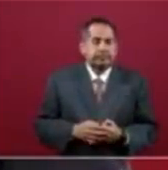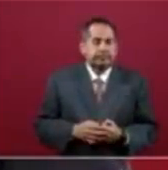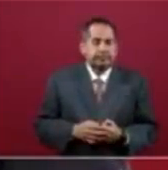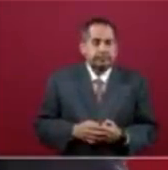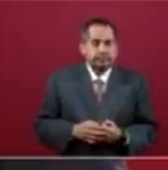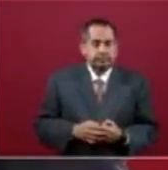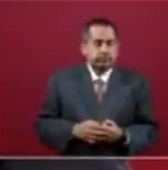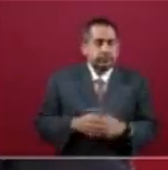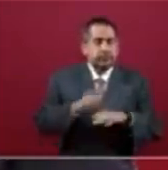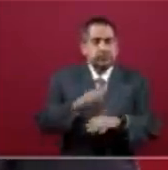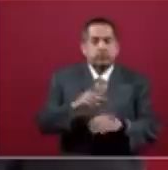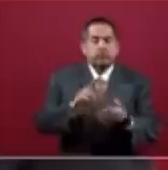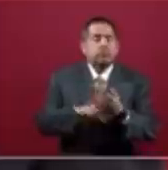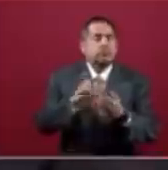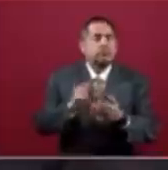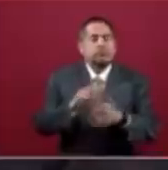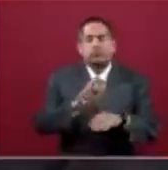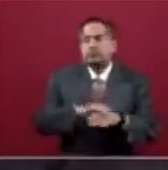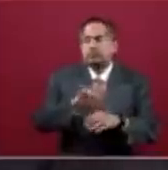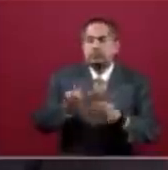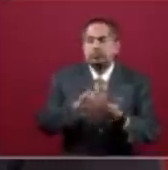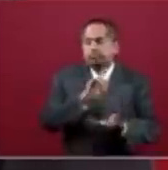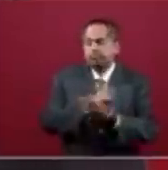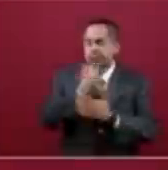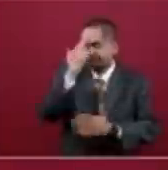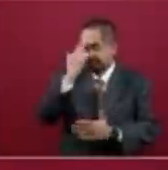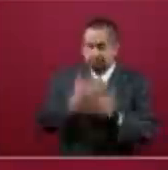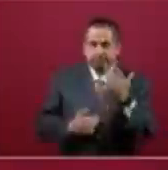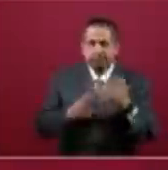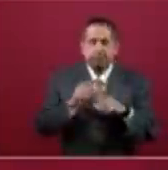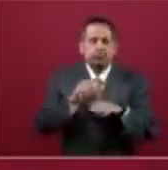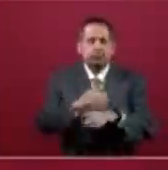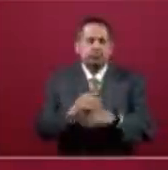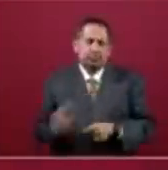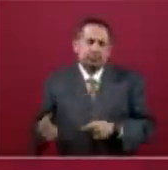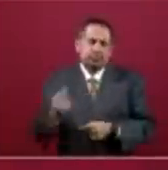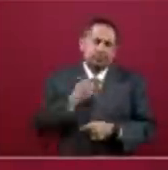sobre todo delitos de homicidio,